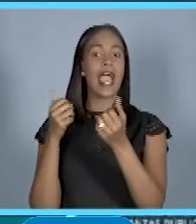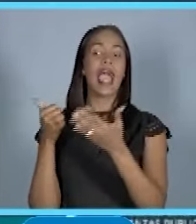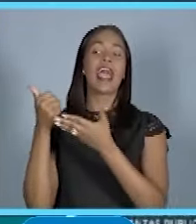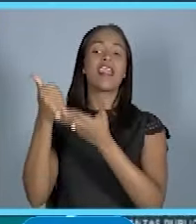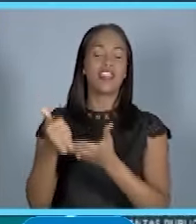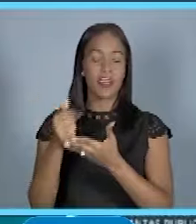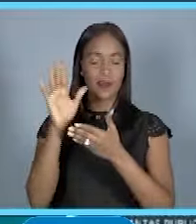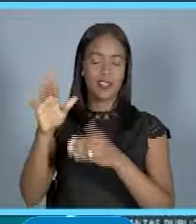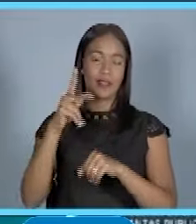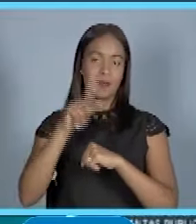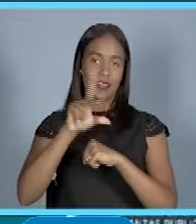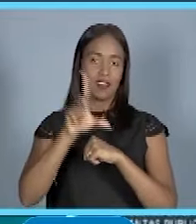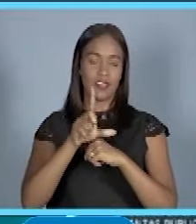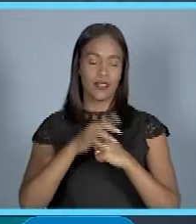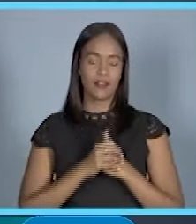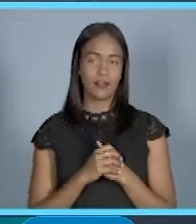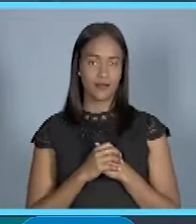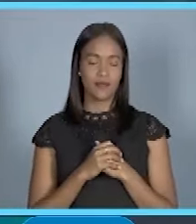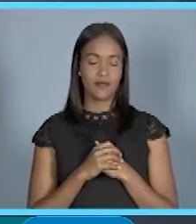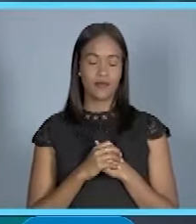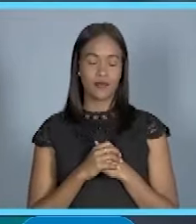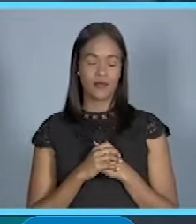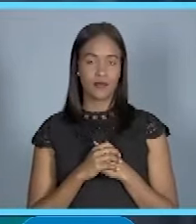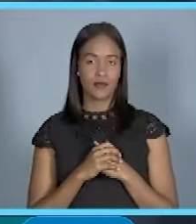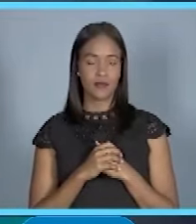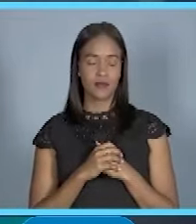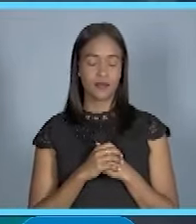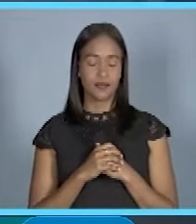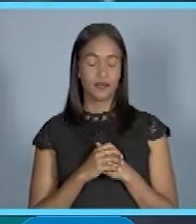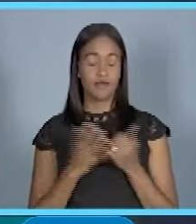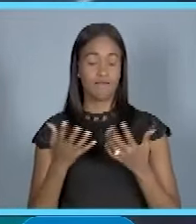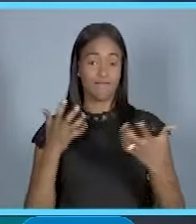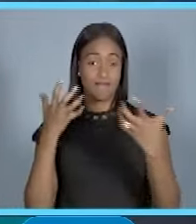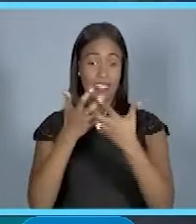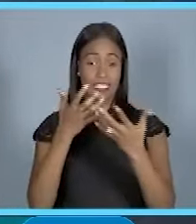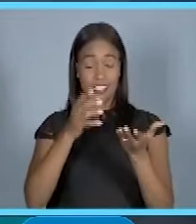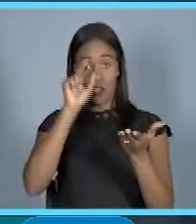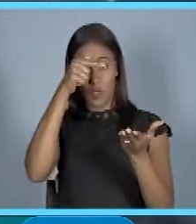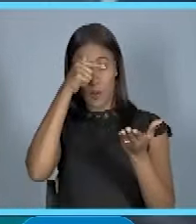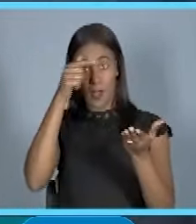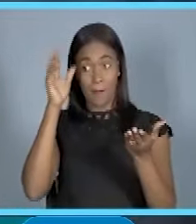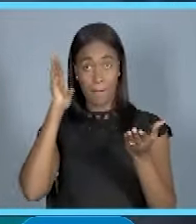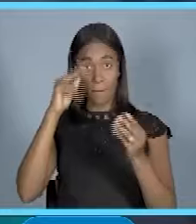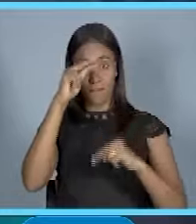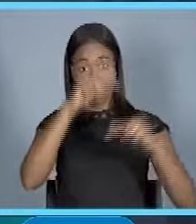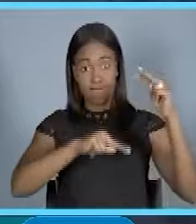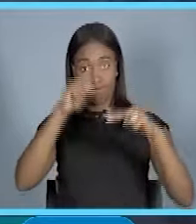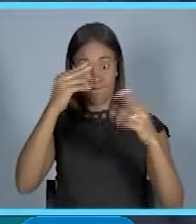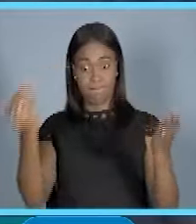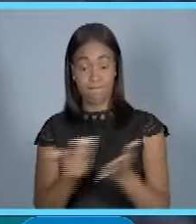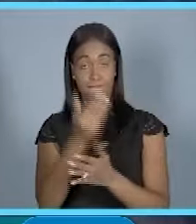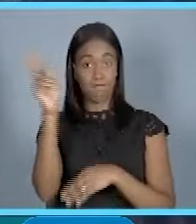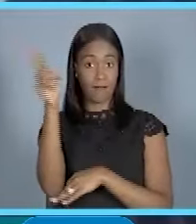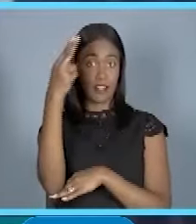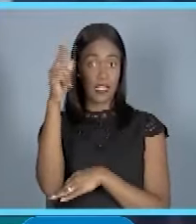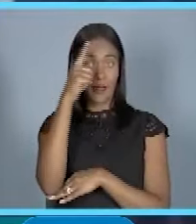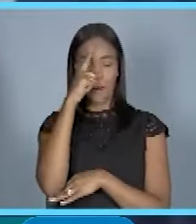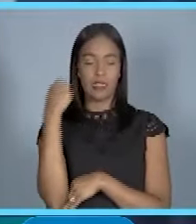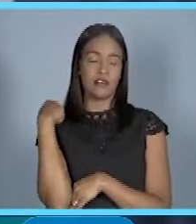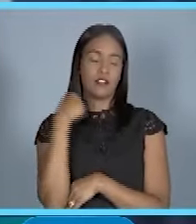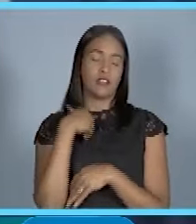beneficio para esa provincia. En función de que el Estado va a construir estos hoteles, para nosotros es